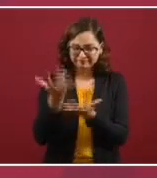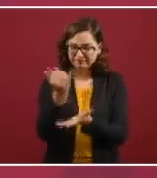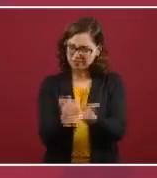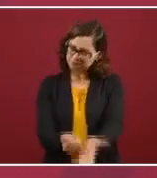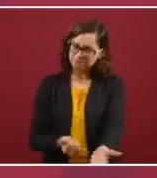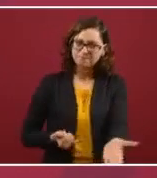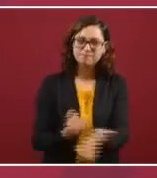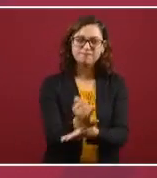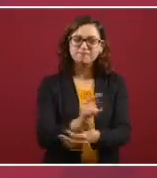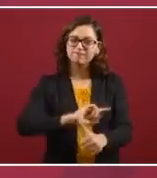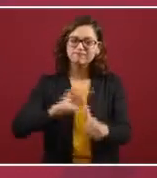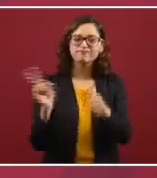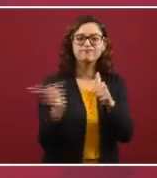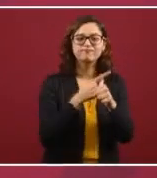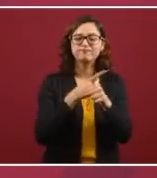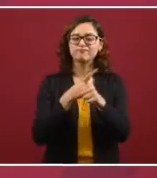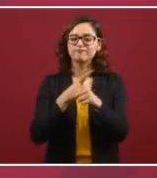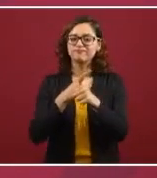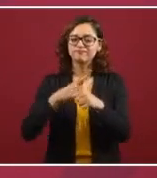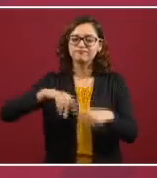con humanismo.